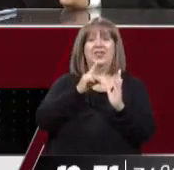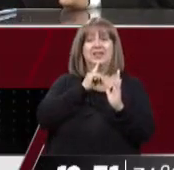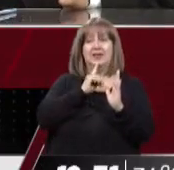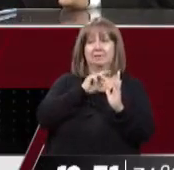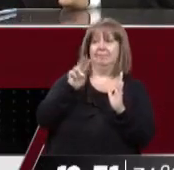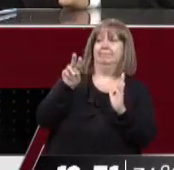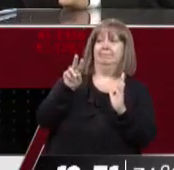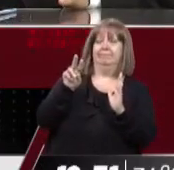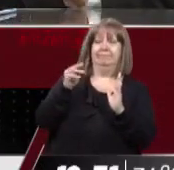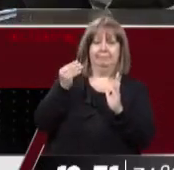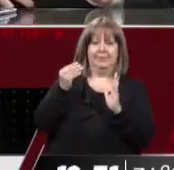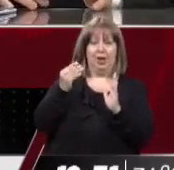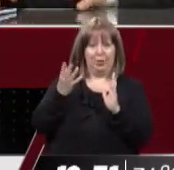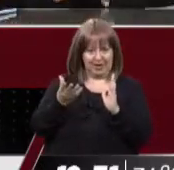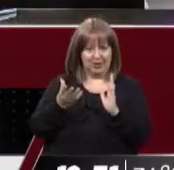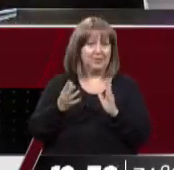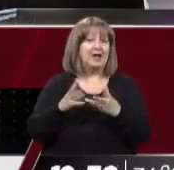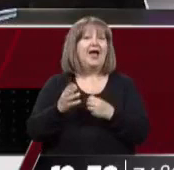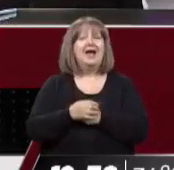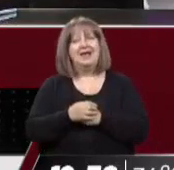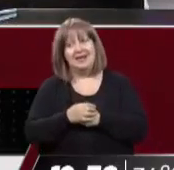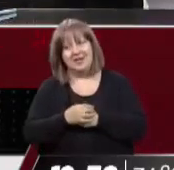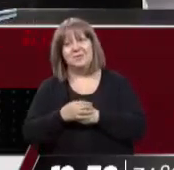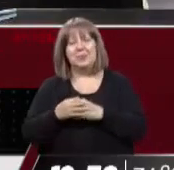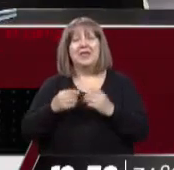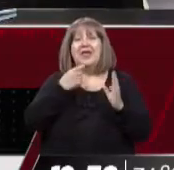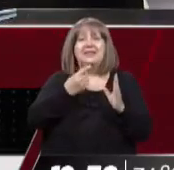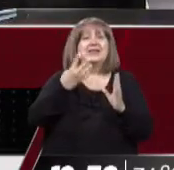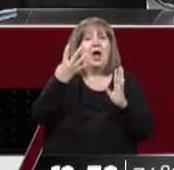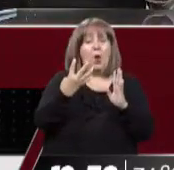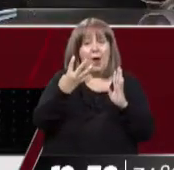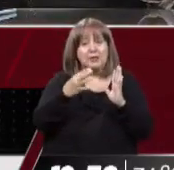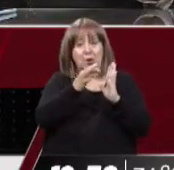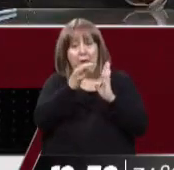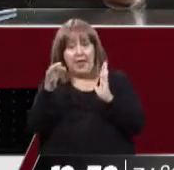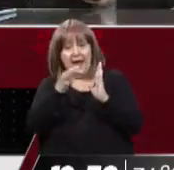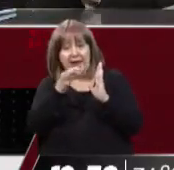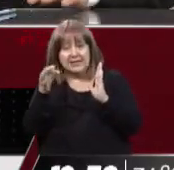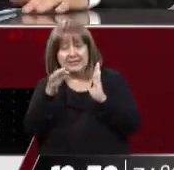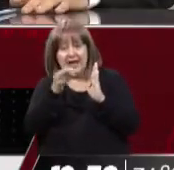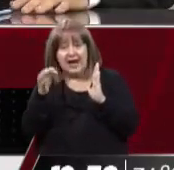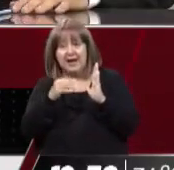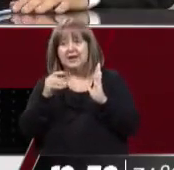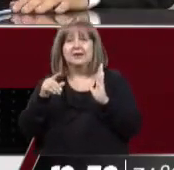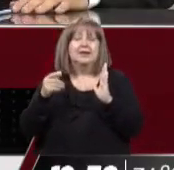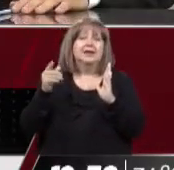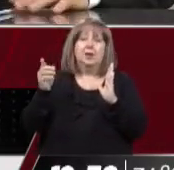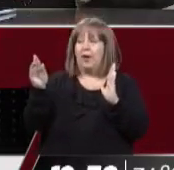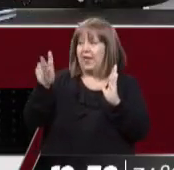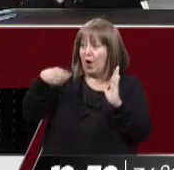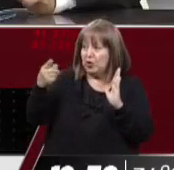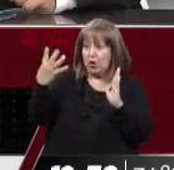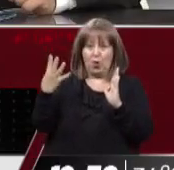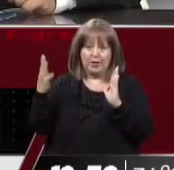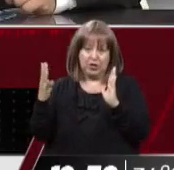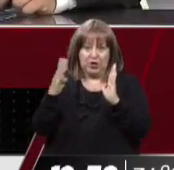elegir el que quiera para reemplazarlo. Eso, ¿no?, te iba a decir, se había especulado con 4 nombres, puede elegir al que sea. Sí, sí, sí, sí, porque puede lesionarse cualquier jugador, en definitiva,